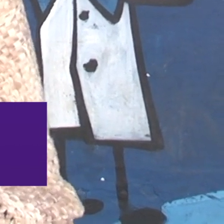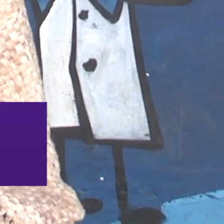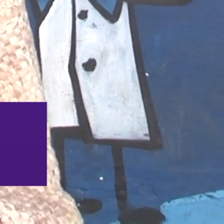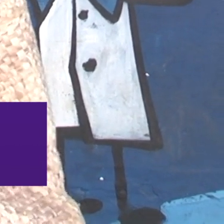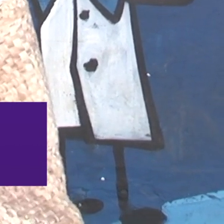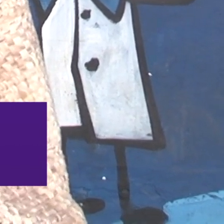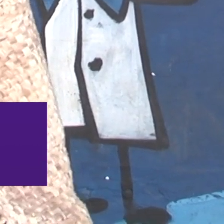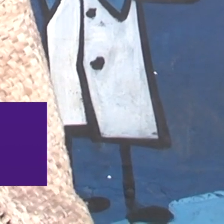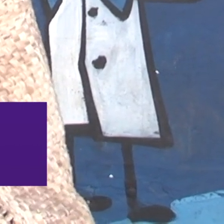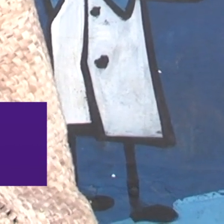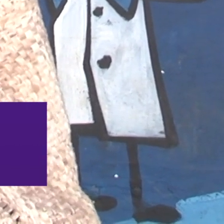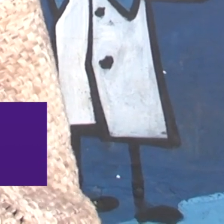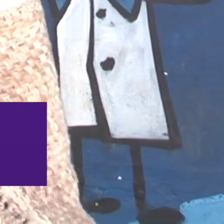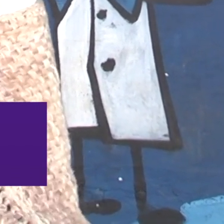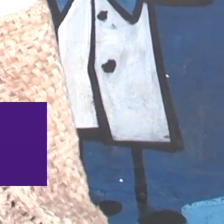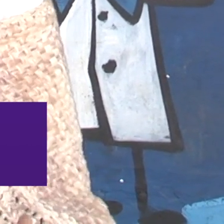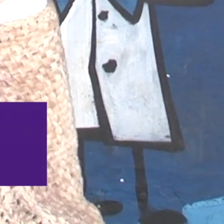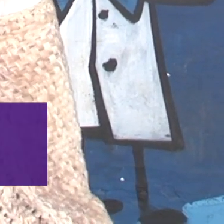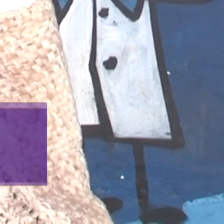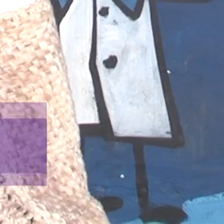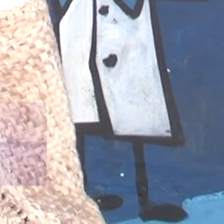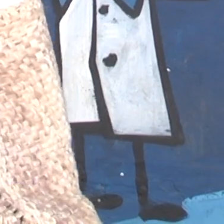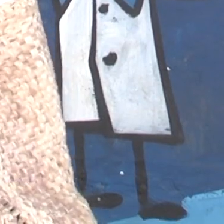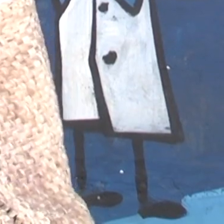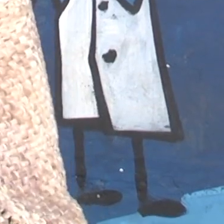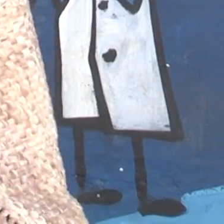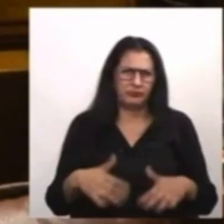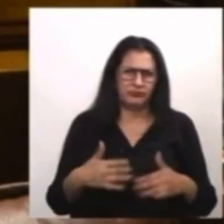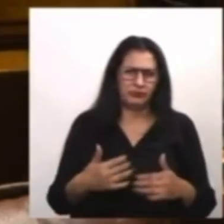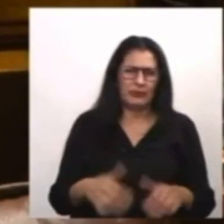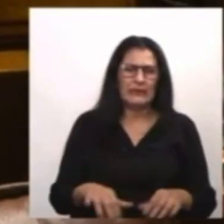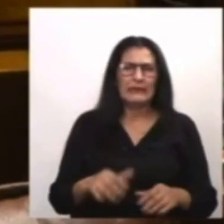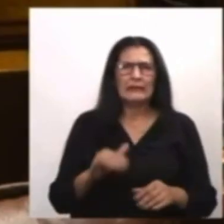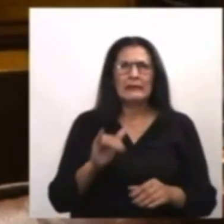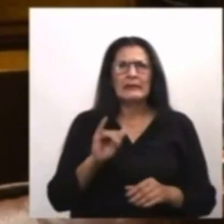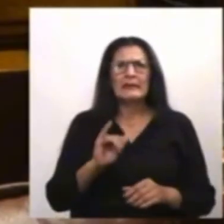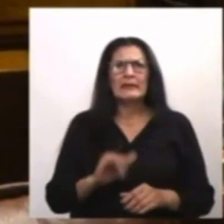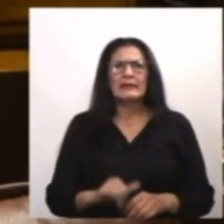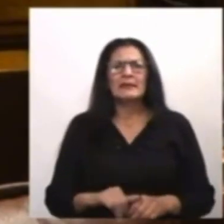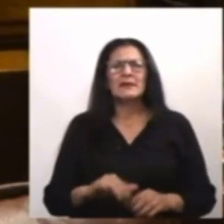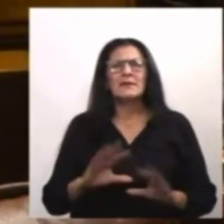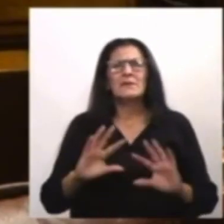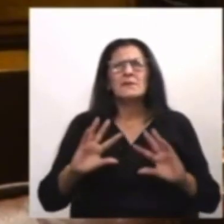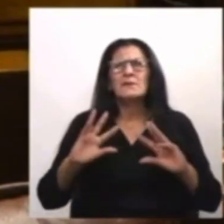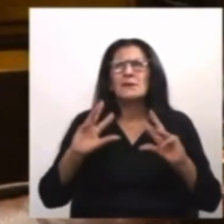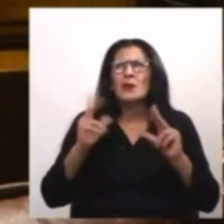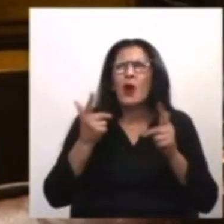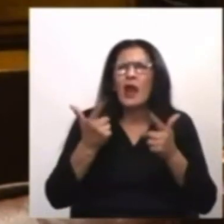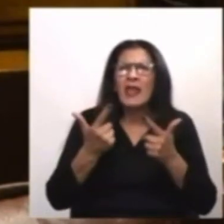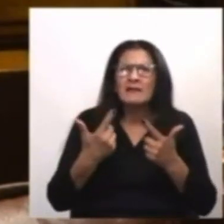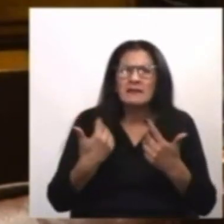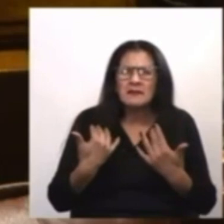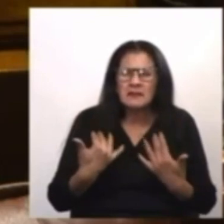me parece que nosotros tenemos nuestros espacios dentro de la fuerza política donde analizamos y